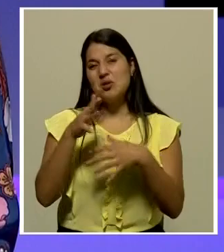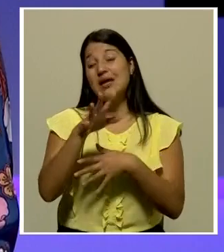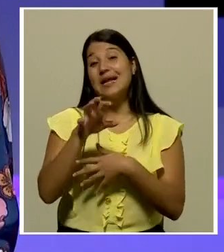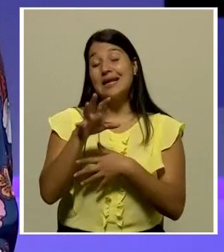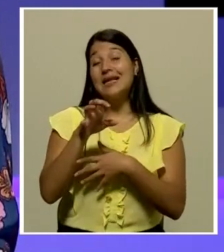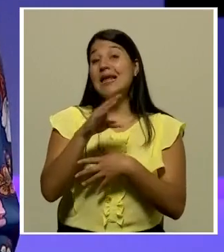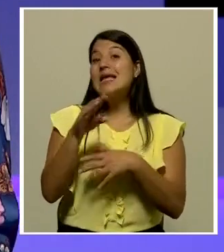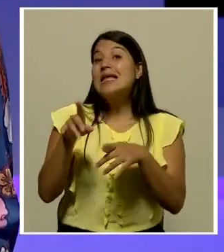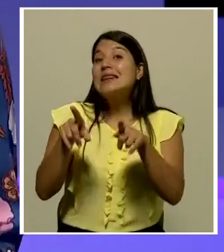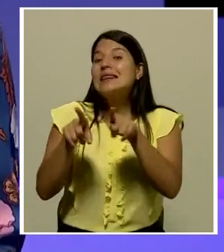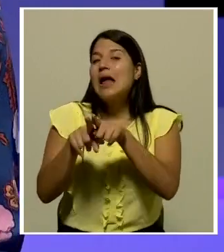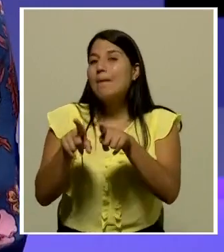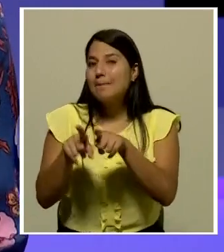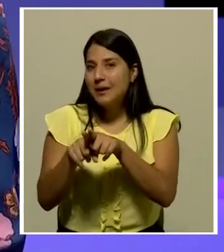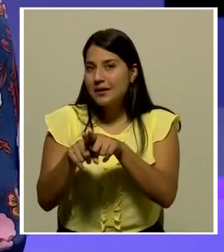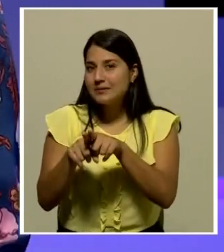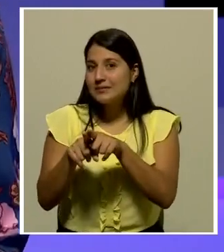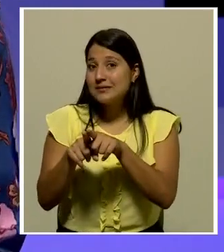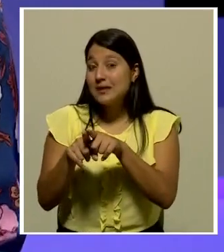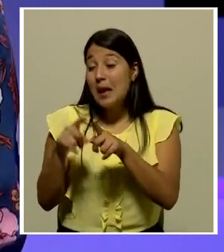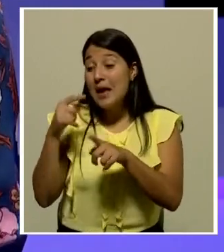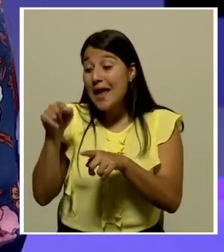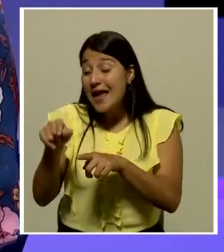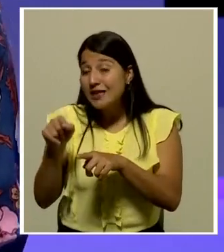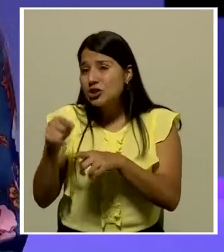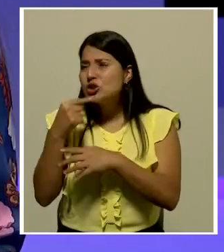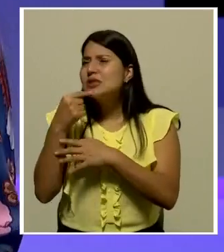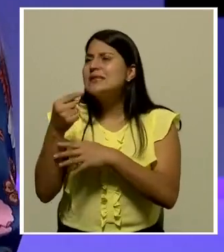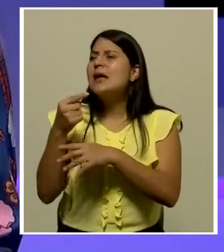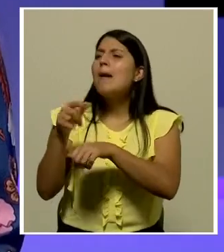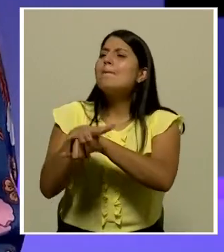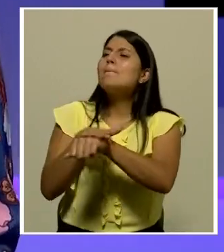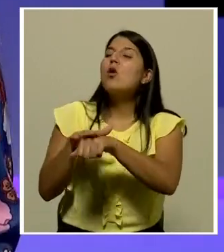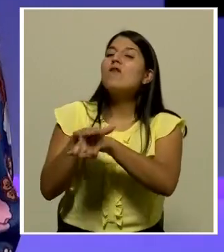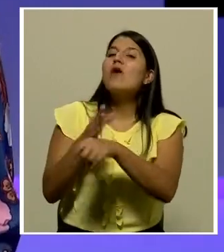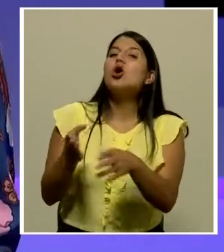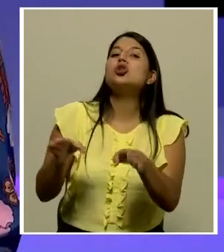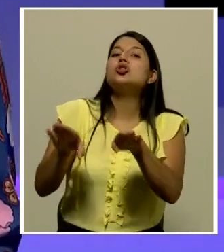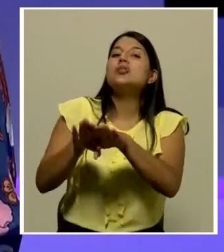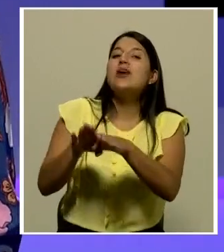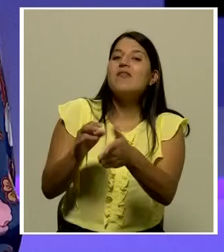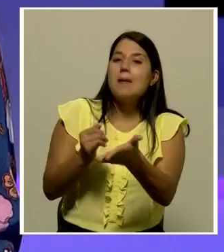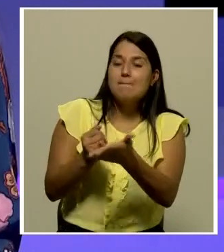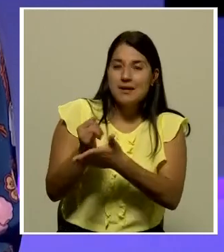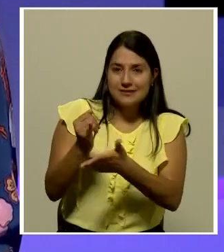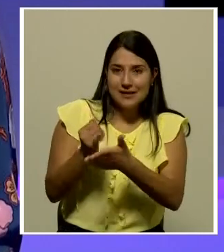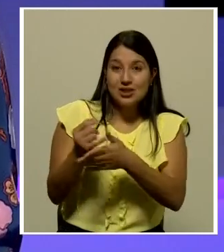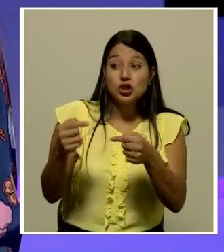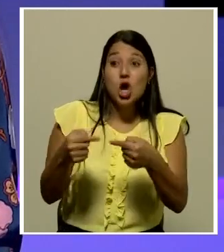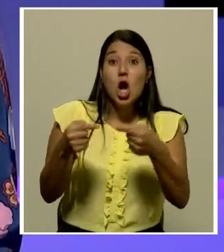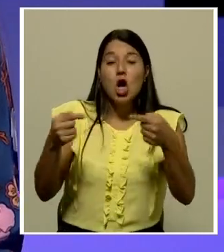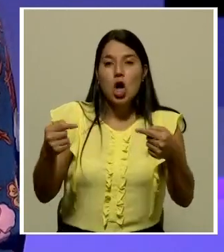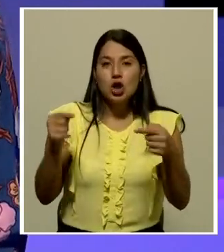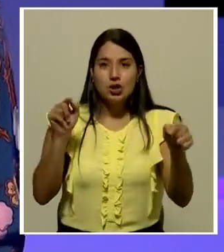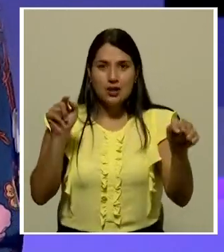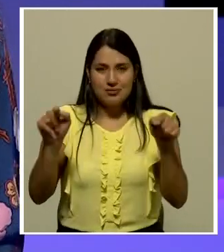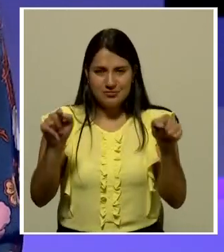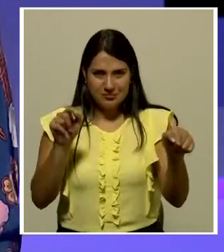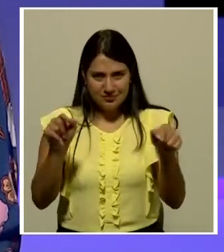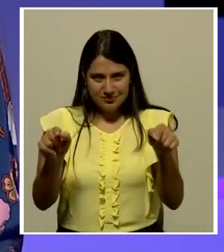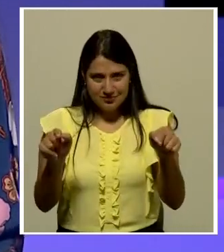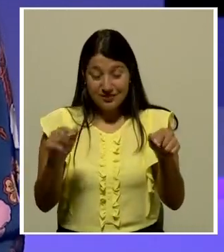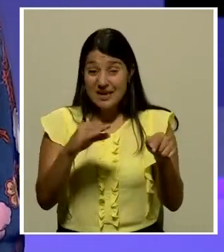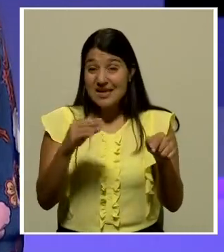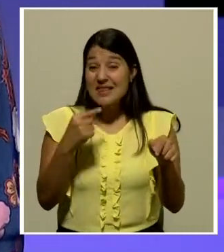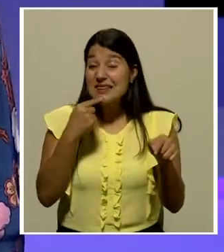una solicitud de que se cerrara el caso contra los entonces diputados Víctor Morales Zapata, Otto Guevara, relacionado con este tema,